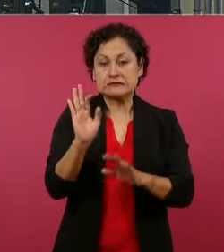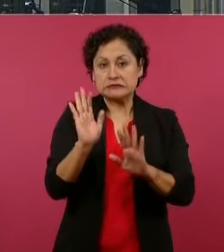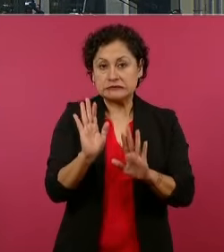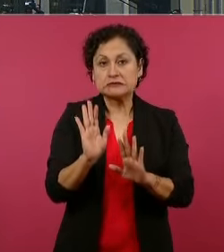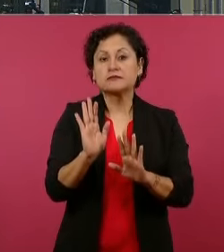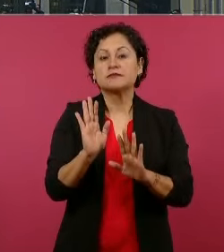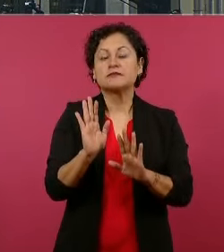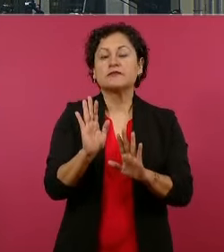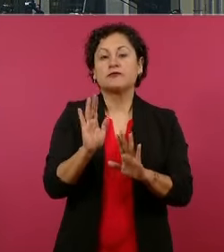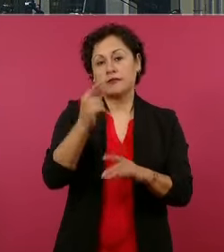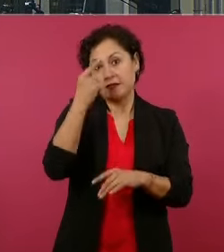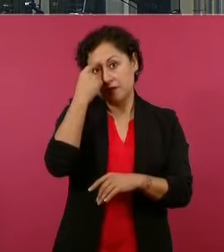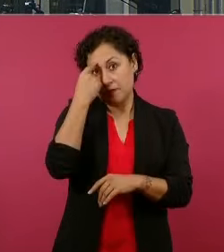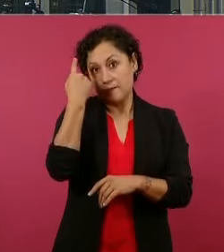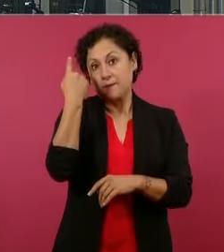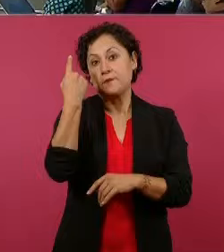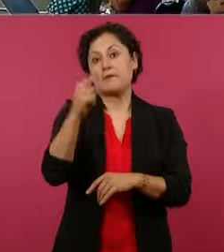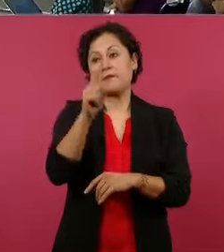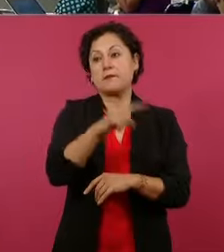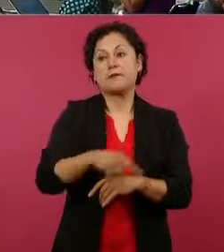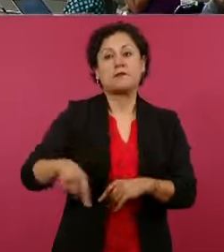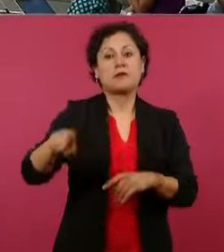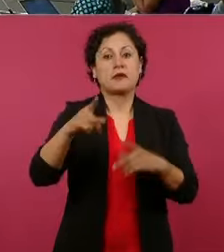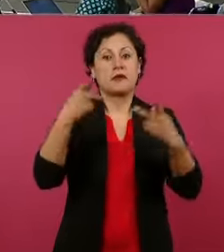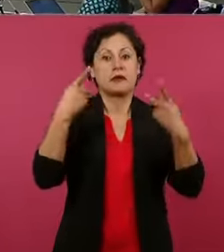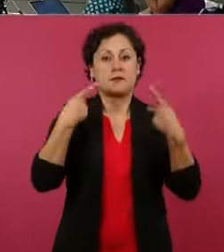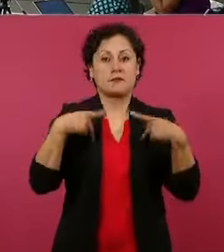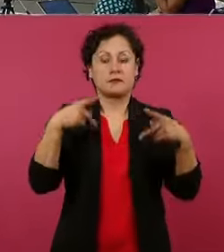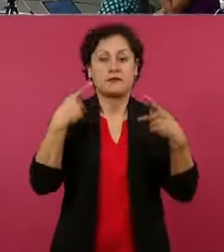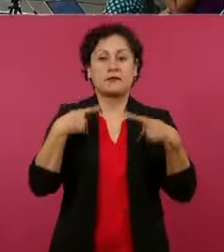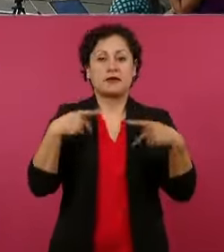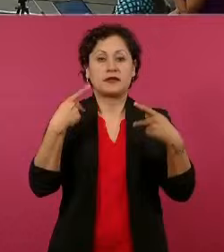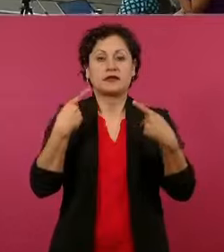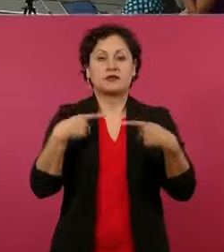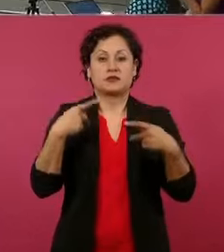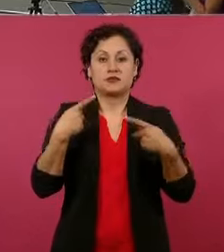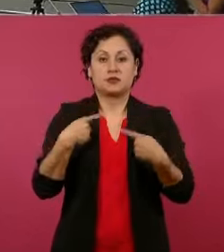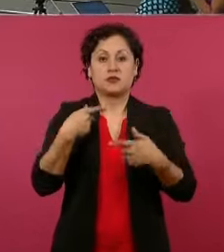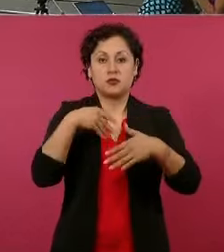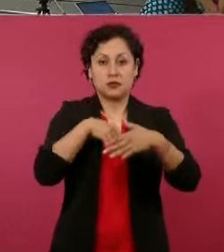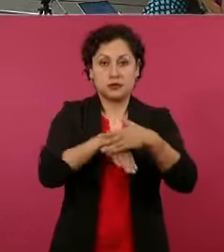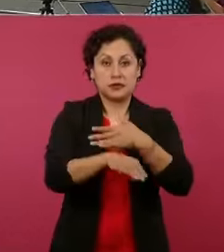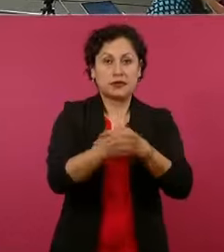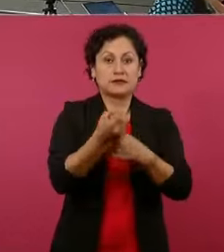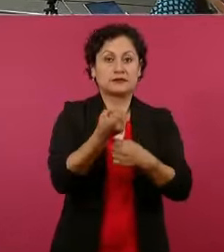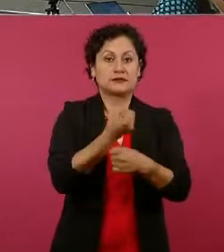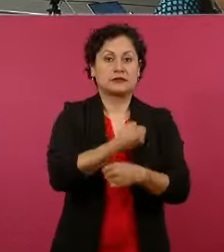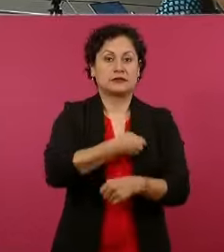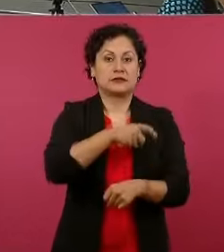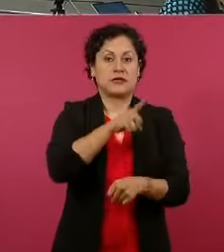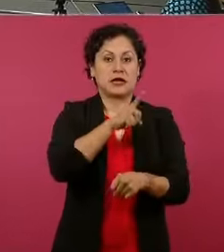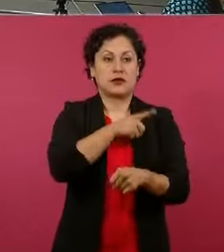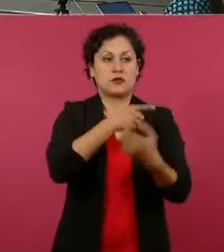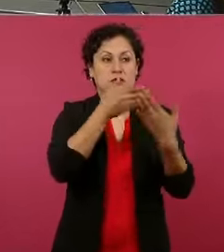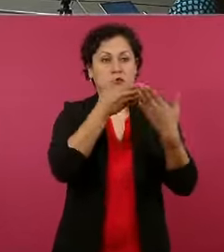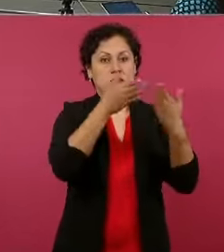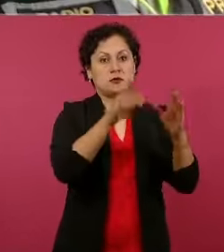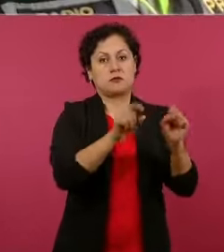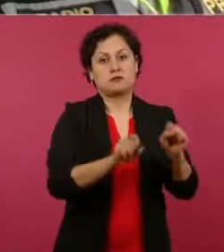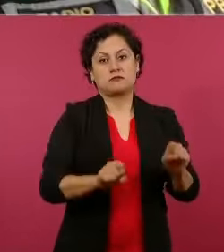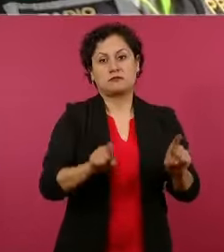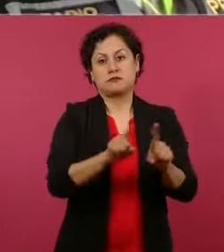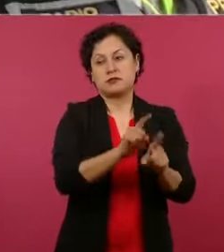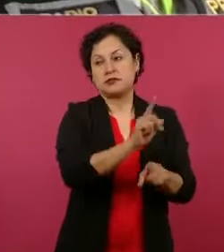diera la atención a las personas eh en el sector salud como en el Iste qué va a pasar en algún momento